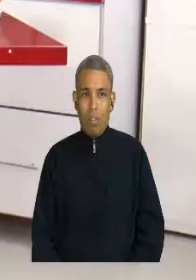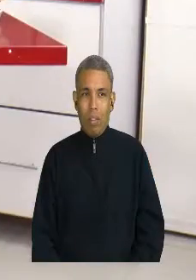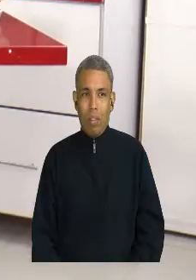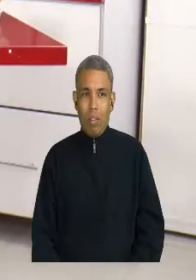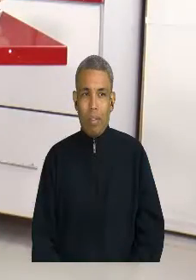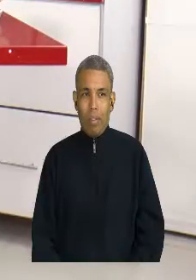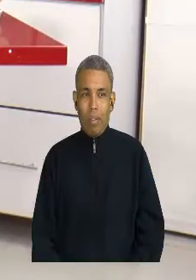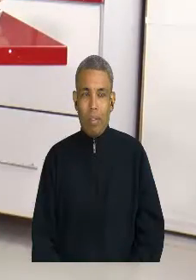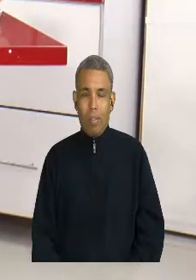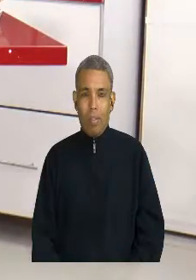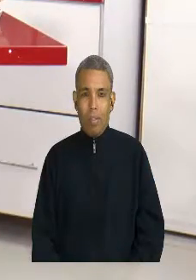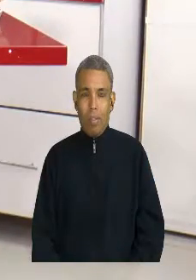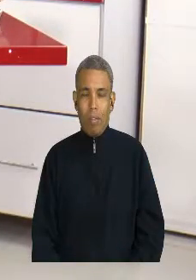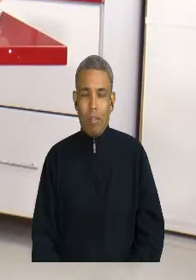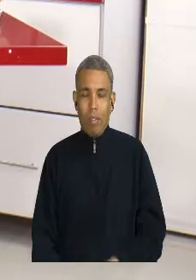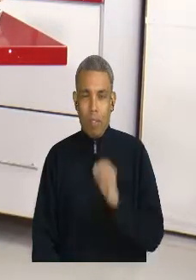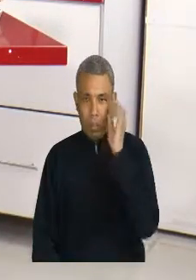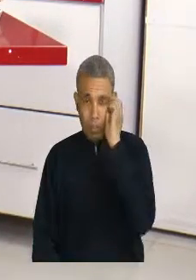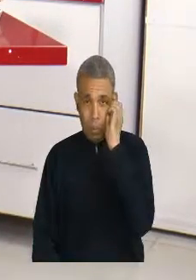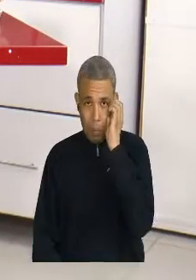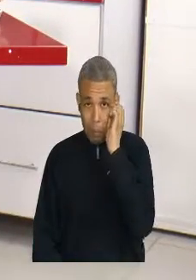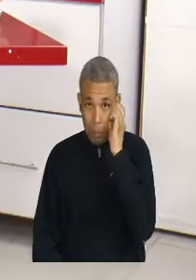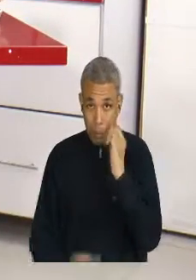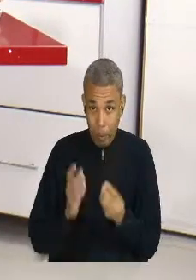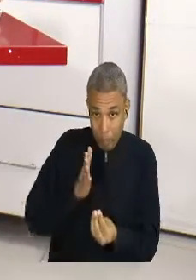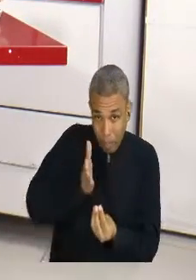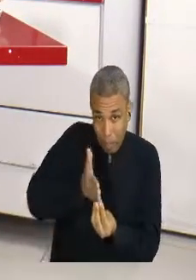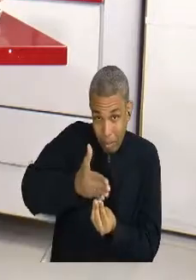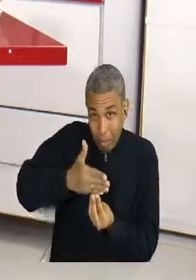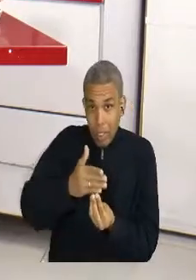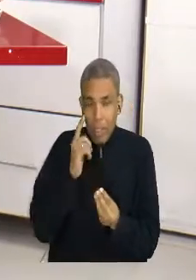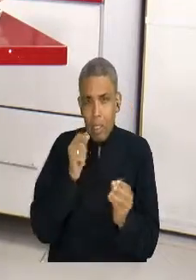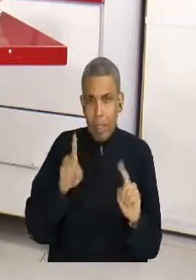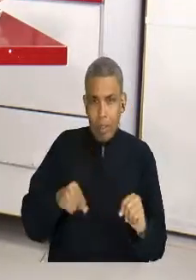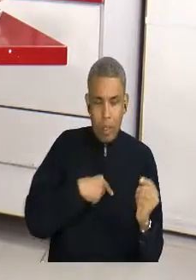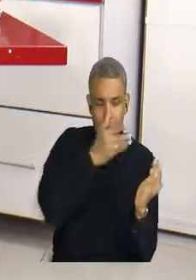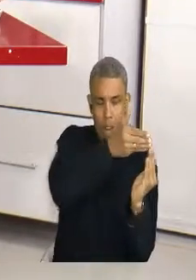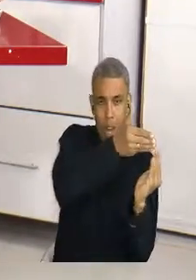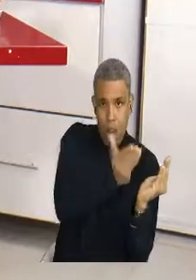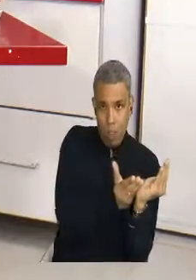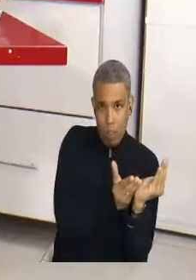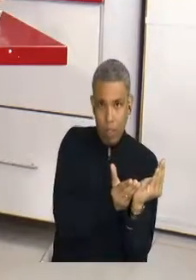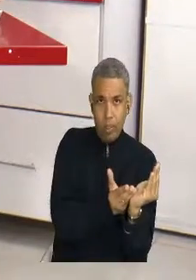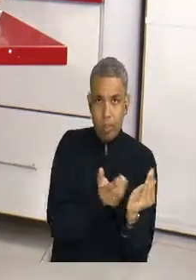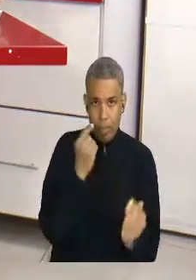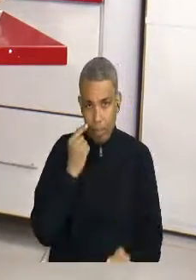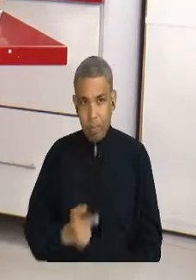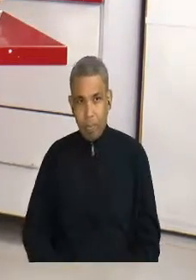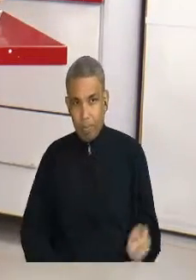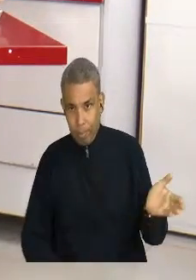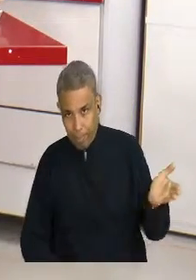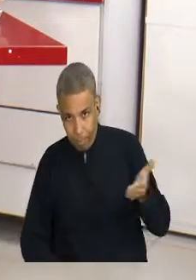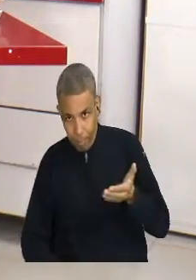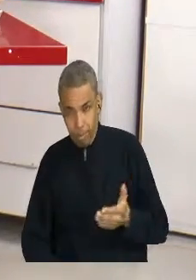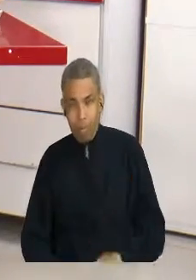ese. Solamente lo que es la cebolla y el aguacate. Ok. Listo. Perfecto. Entonces, cebolla. Esto lo colocamos por